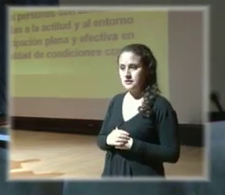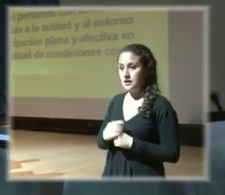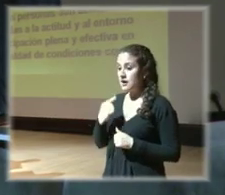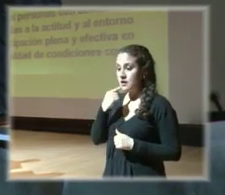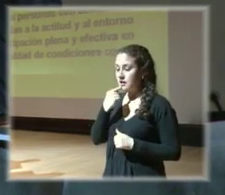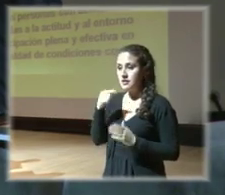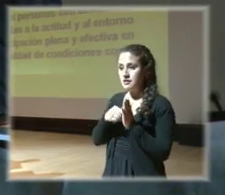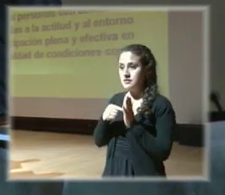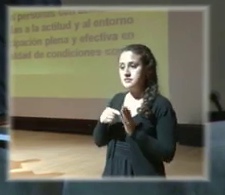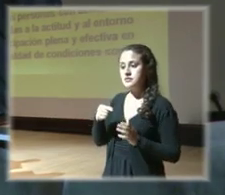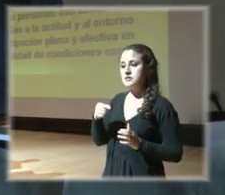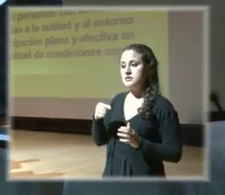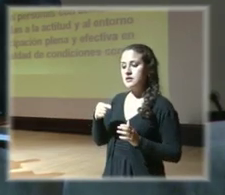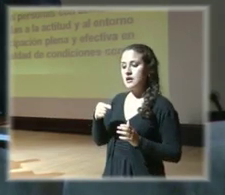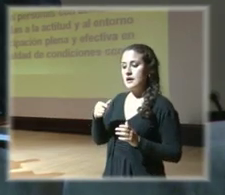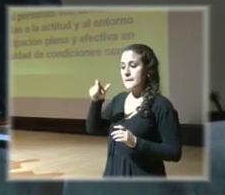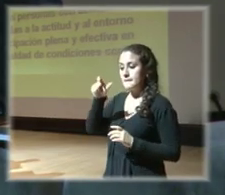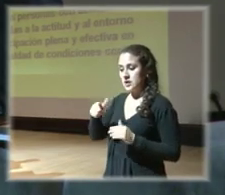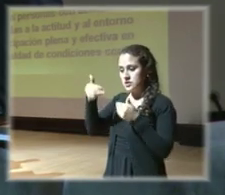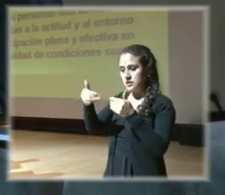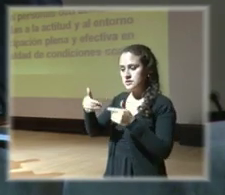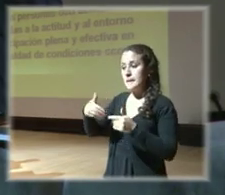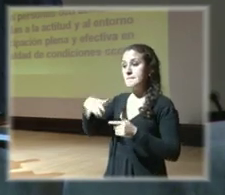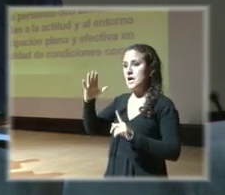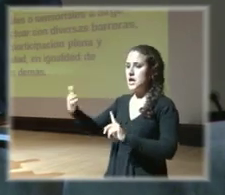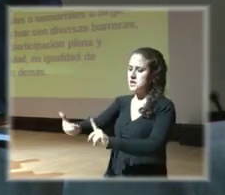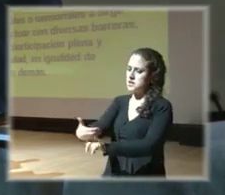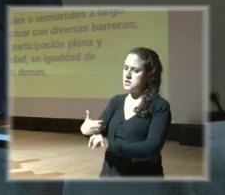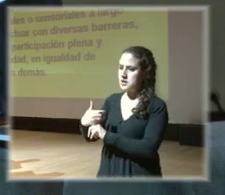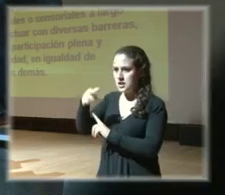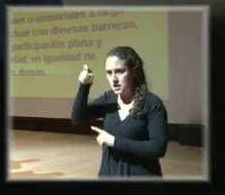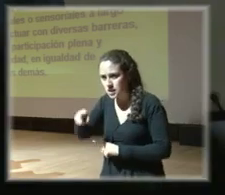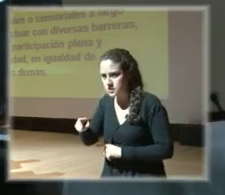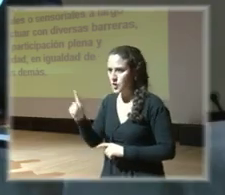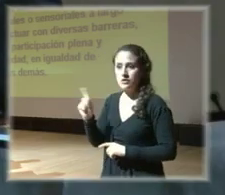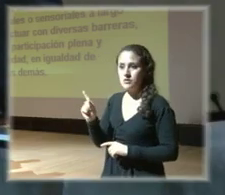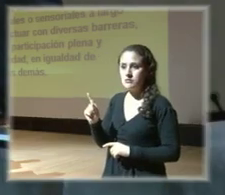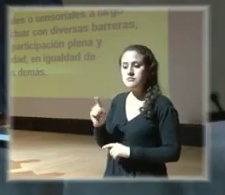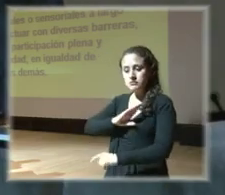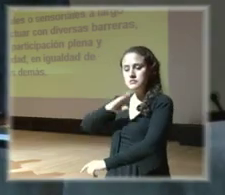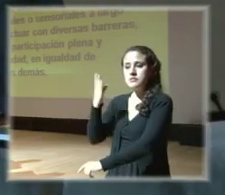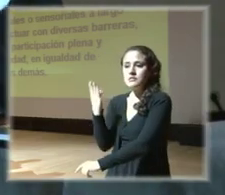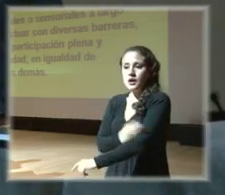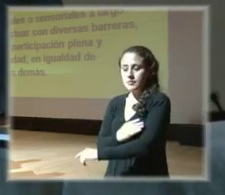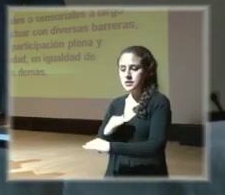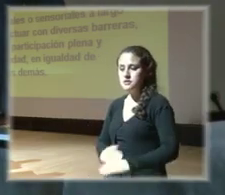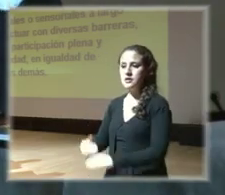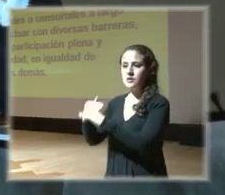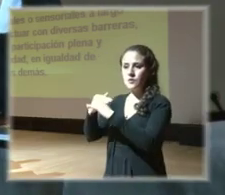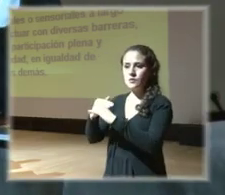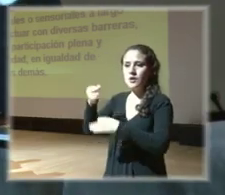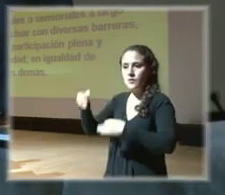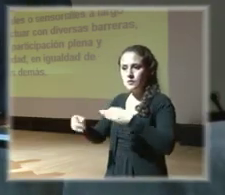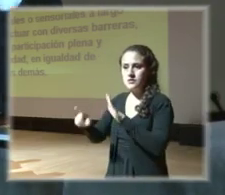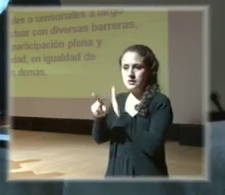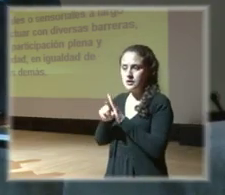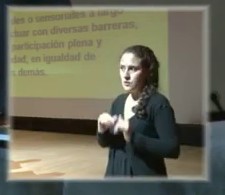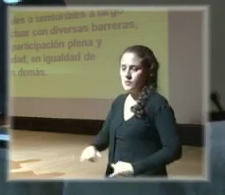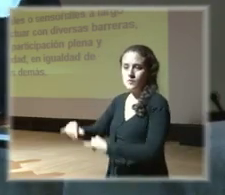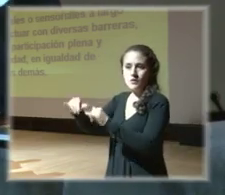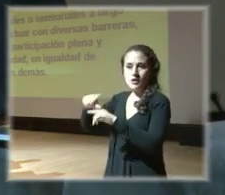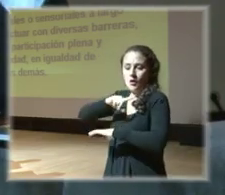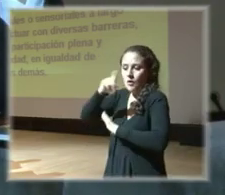con discapacidad tienen derecho a una mayor protección, sino simplemente tienen capacidad jurídica en igualdad de condiciones con los demás en